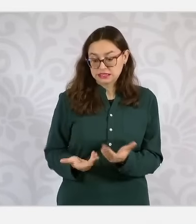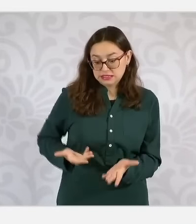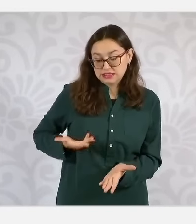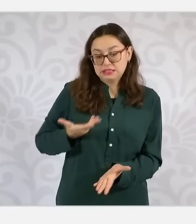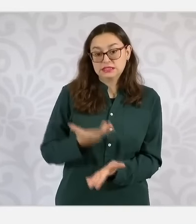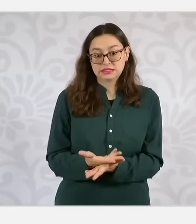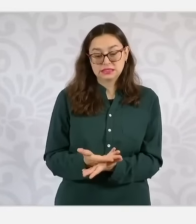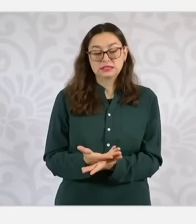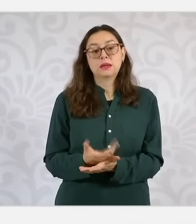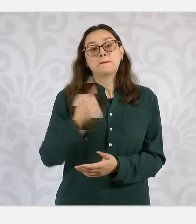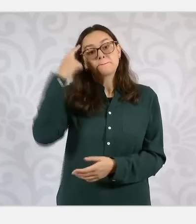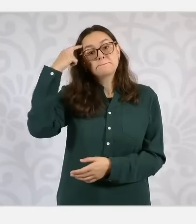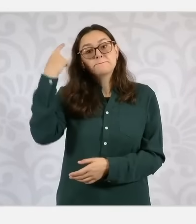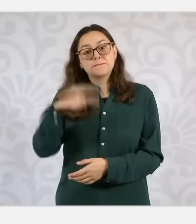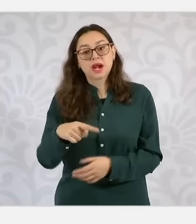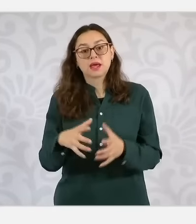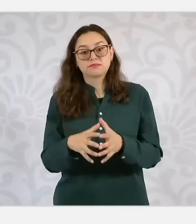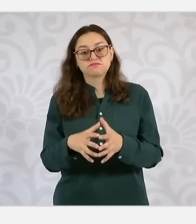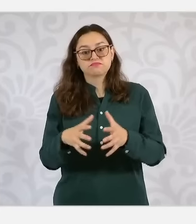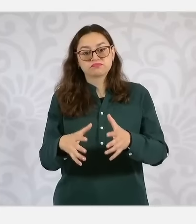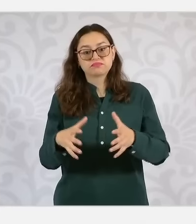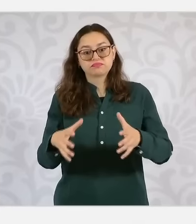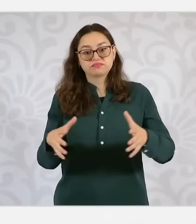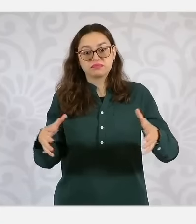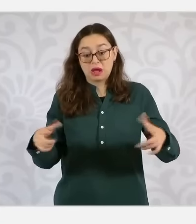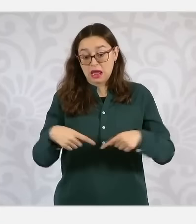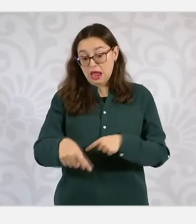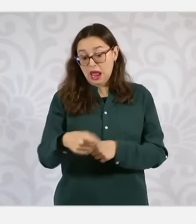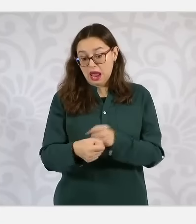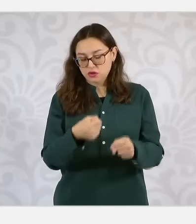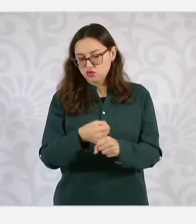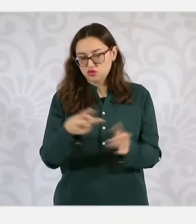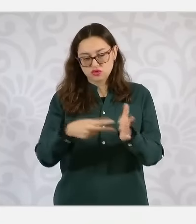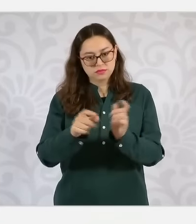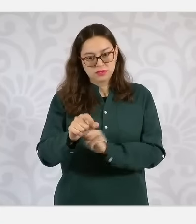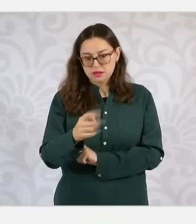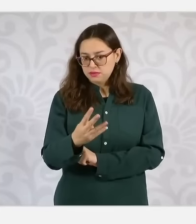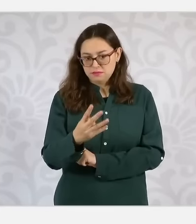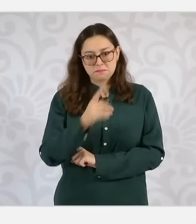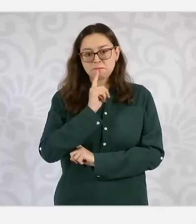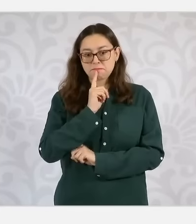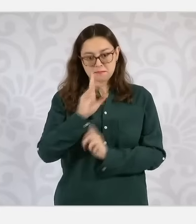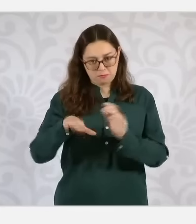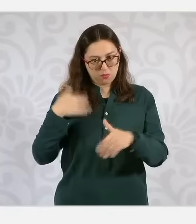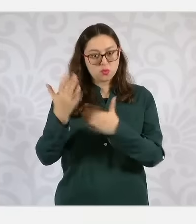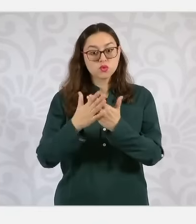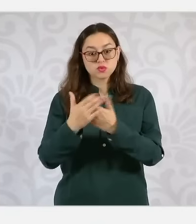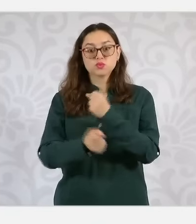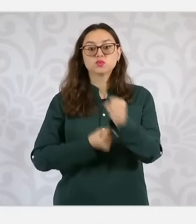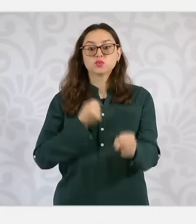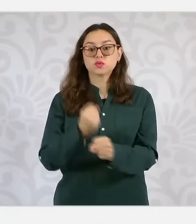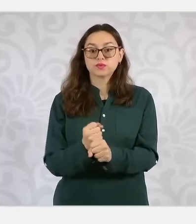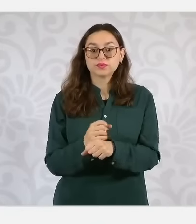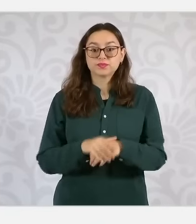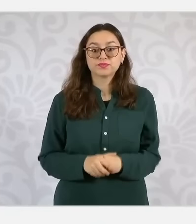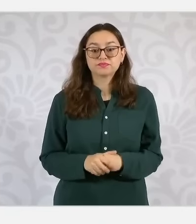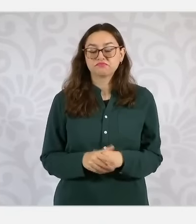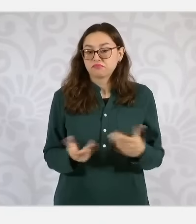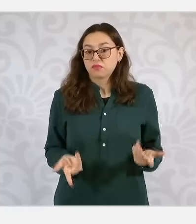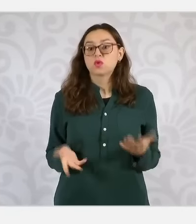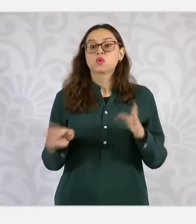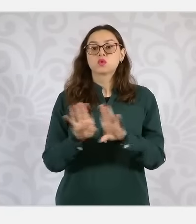seguir creciendo. Todavía en este año no lo vamos a hacer, esas son las que están en blanco. Esta es la proyección de crecimiento que